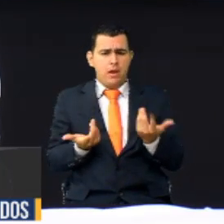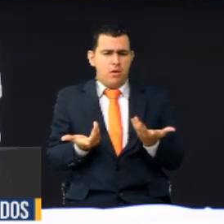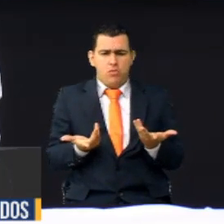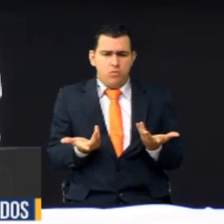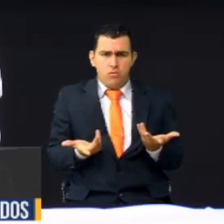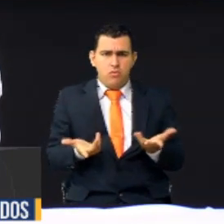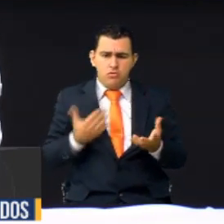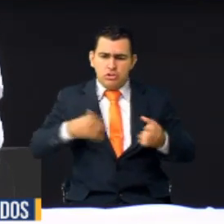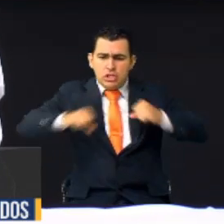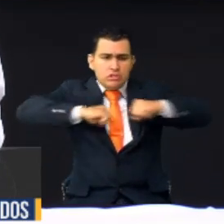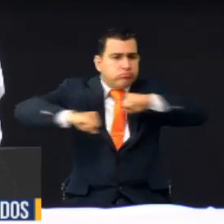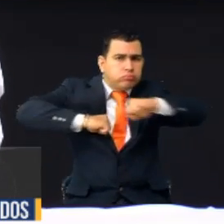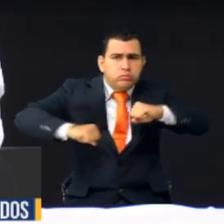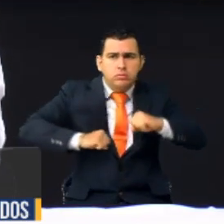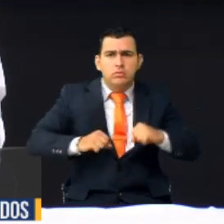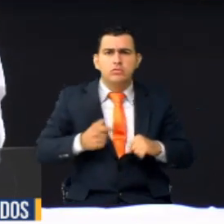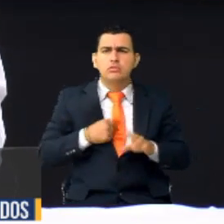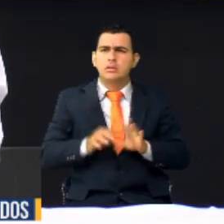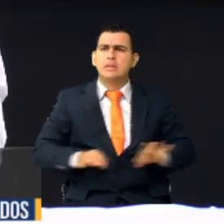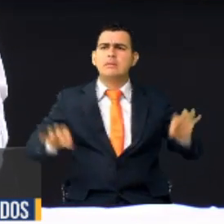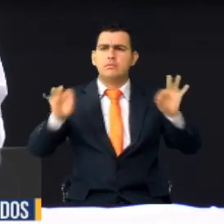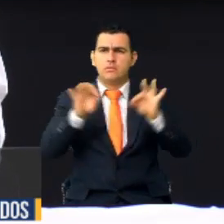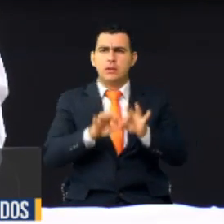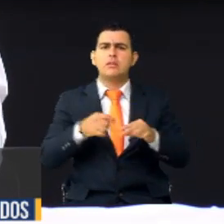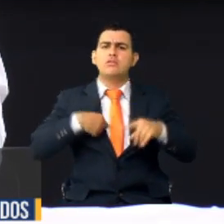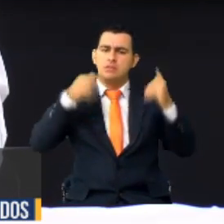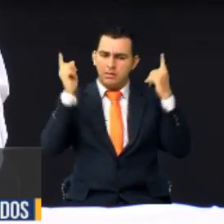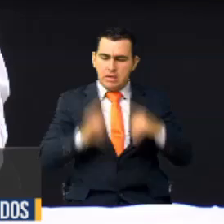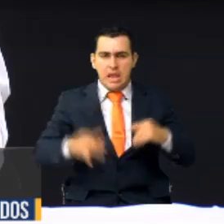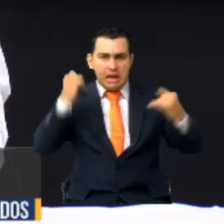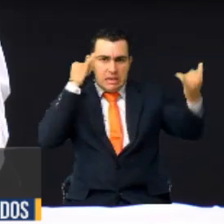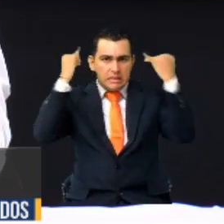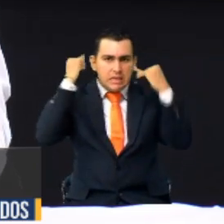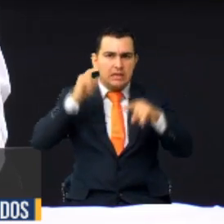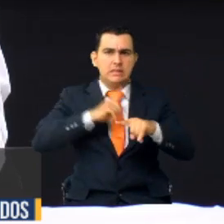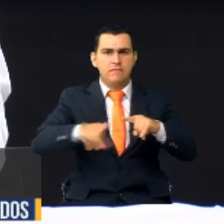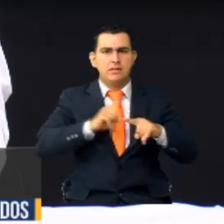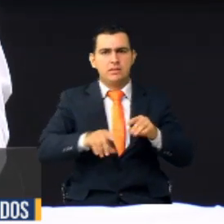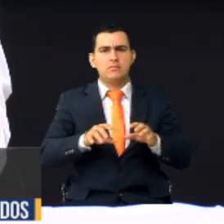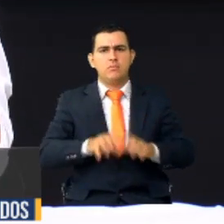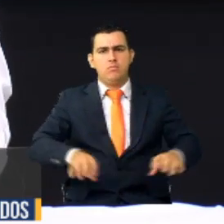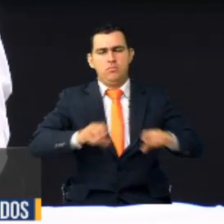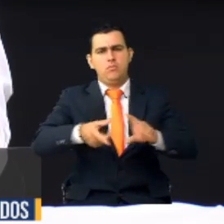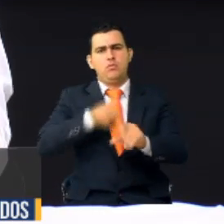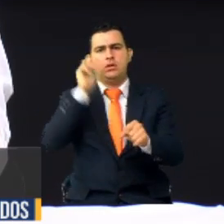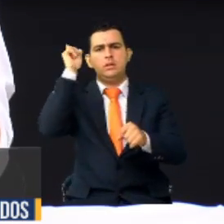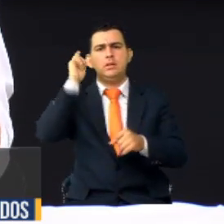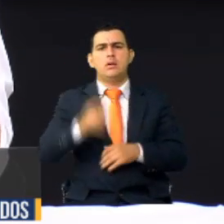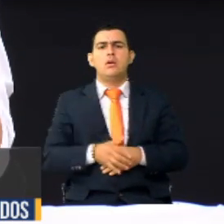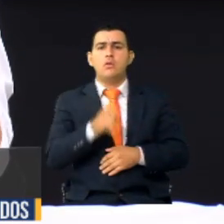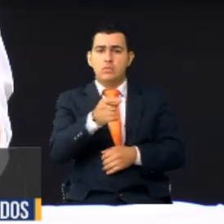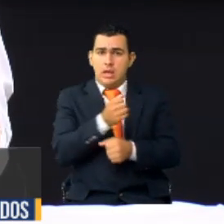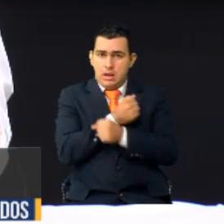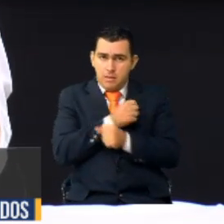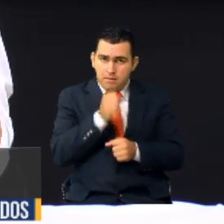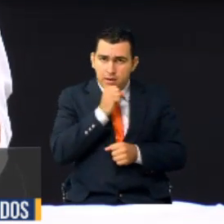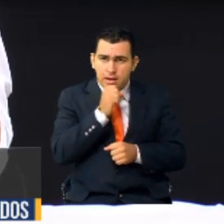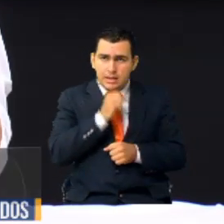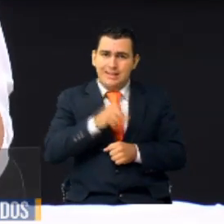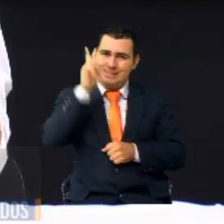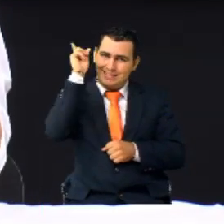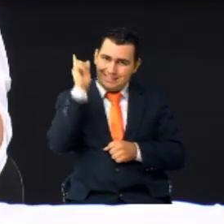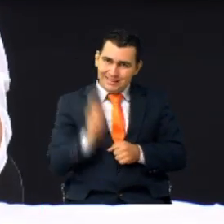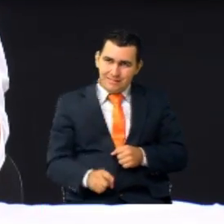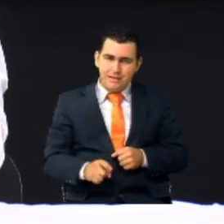Estamos demostrando que la creatividad, con creatividad también se puede hacer política. Si usted ama a Barrancabermeja, salga a votar. No les deje el camino libre,